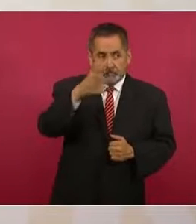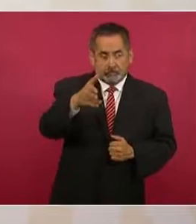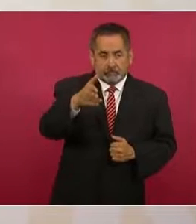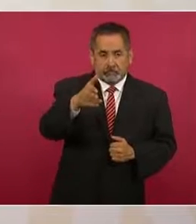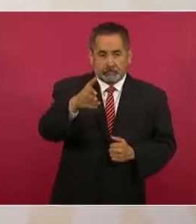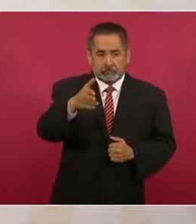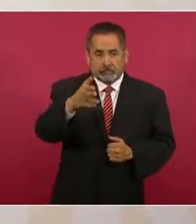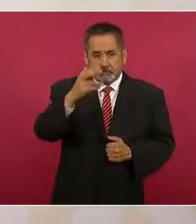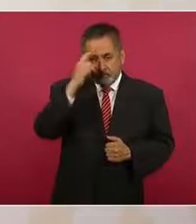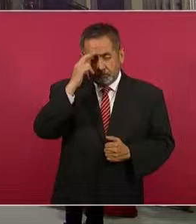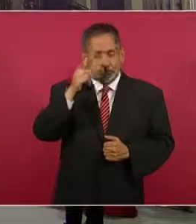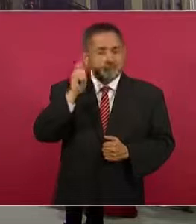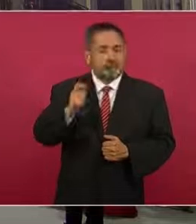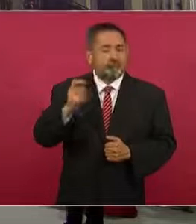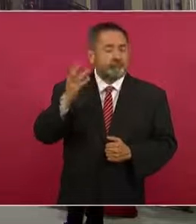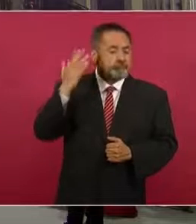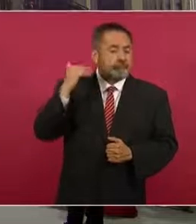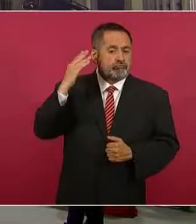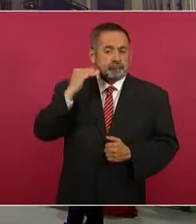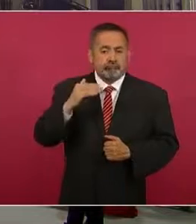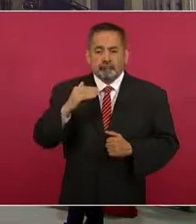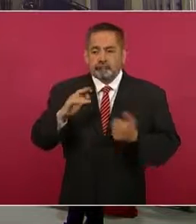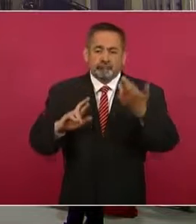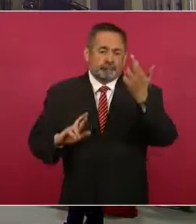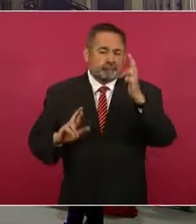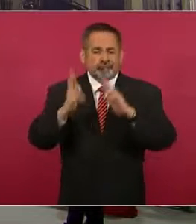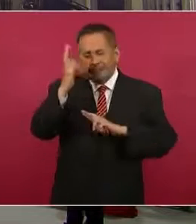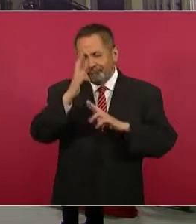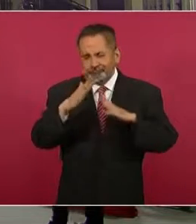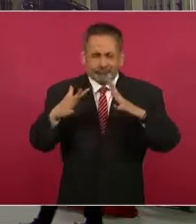en la batalla decisiva de la revolución,